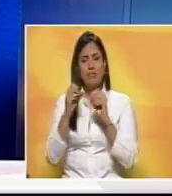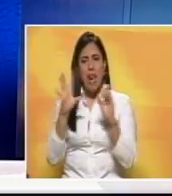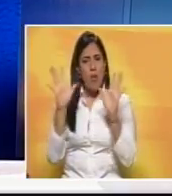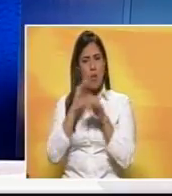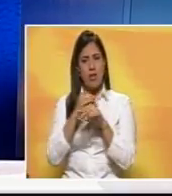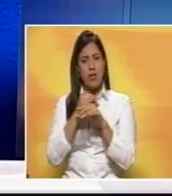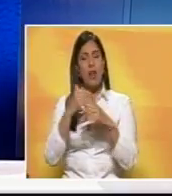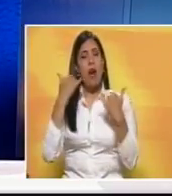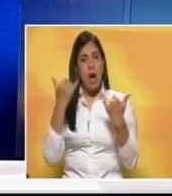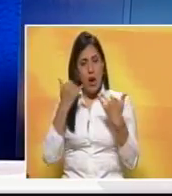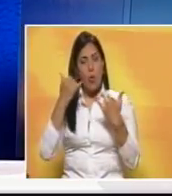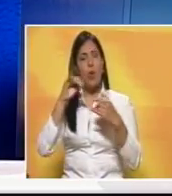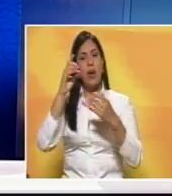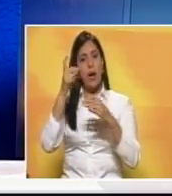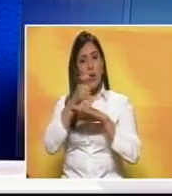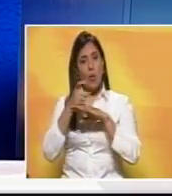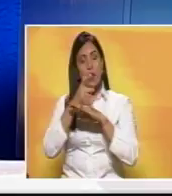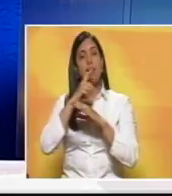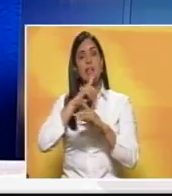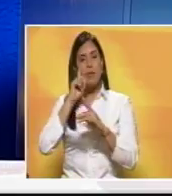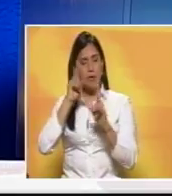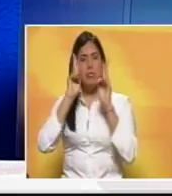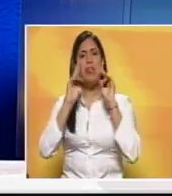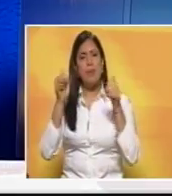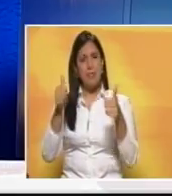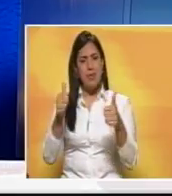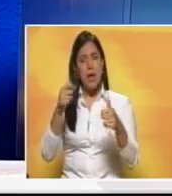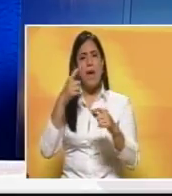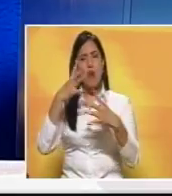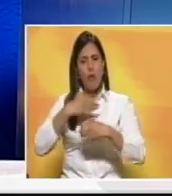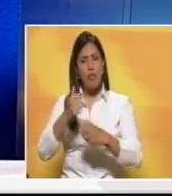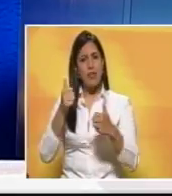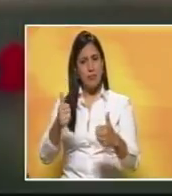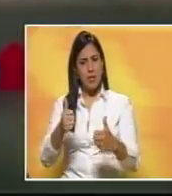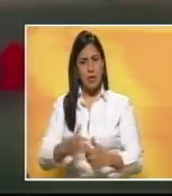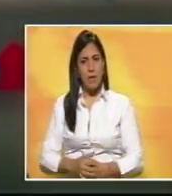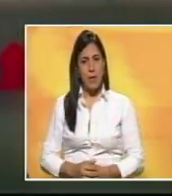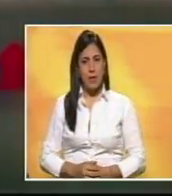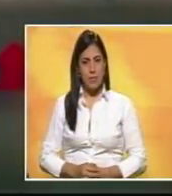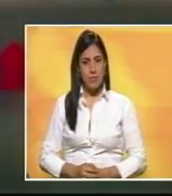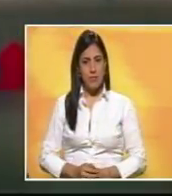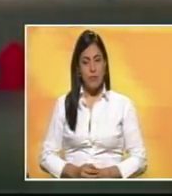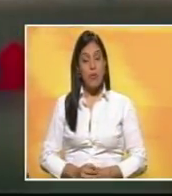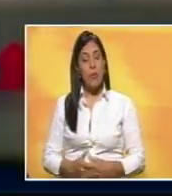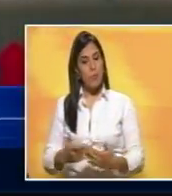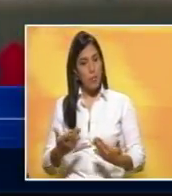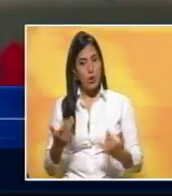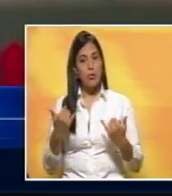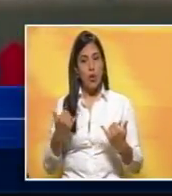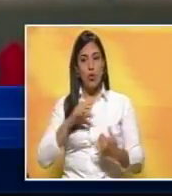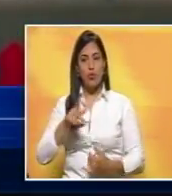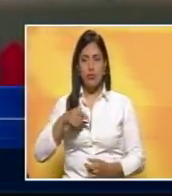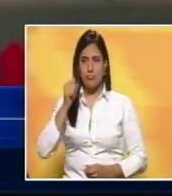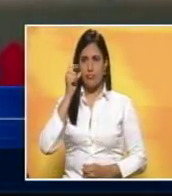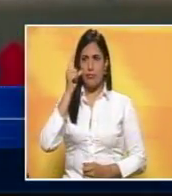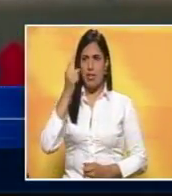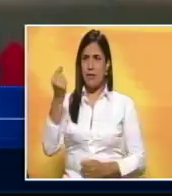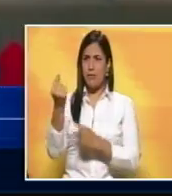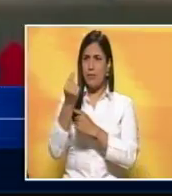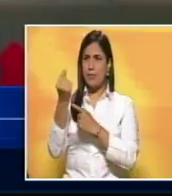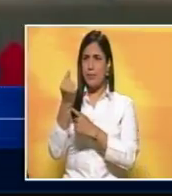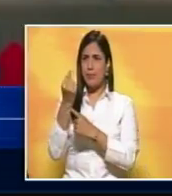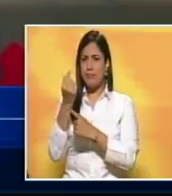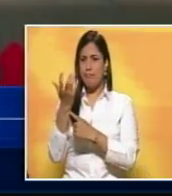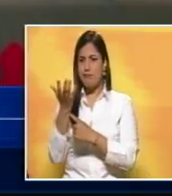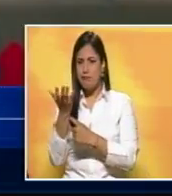imprecisos. Aseguró que el ente electoral siempre ha sido transparente y confiable. Por eso ahora nos sorprenden que nos dicen